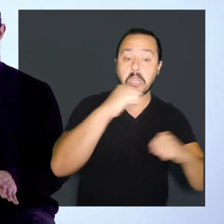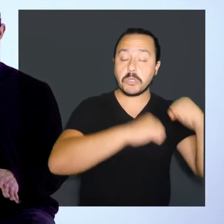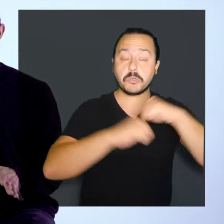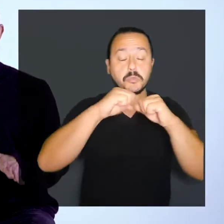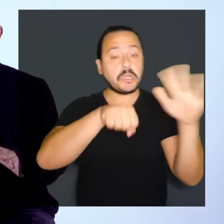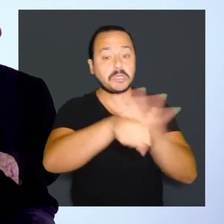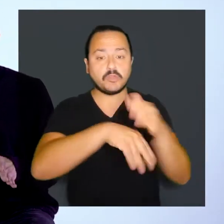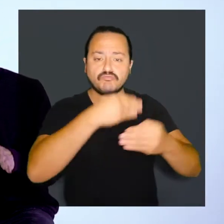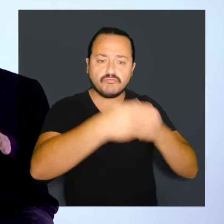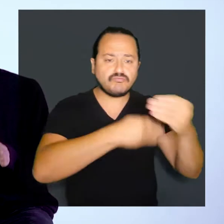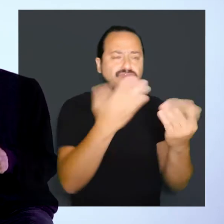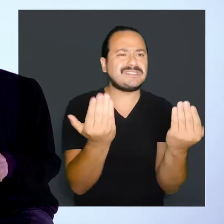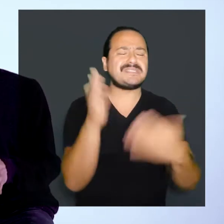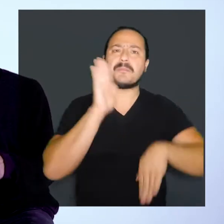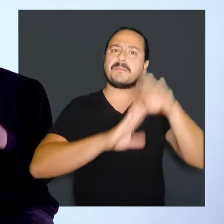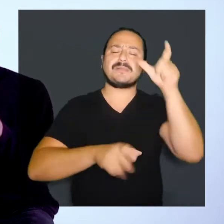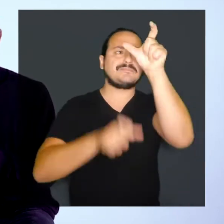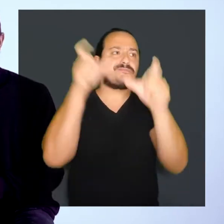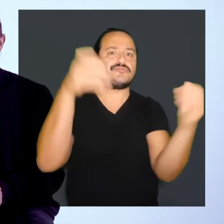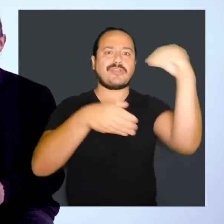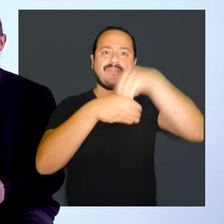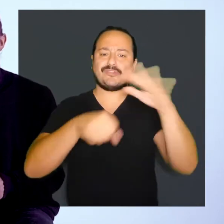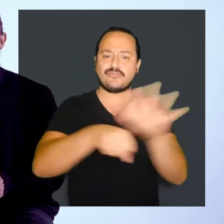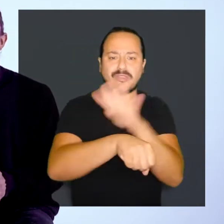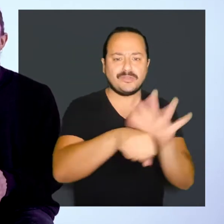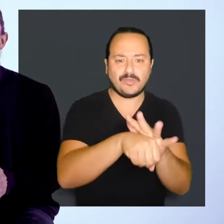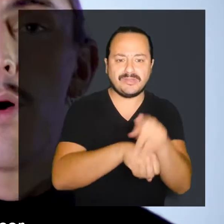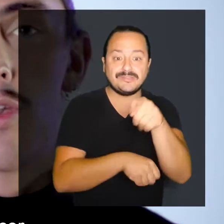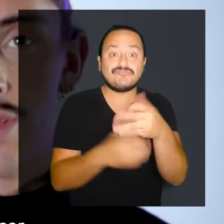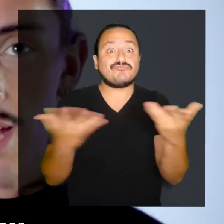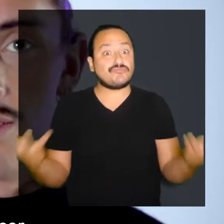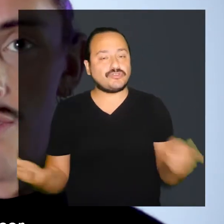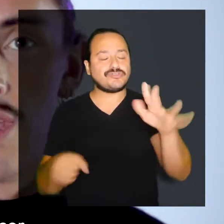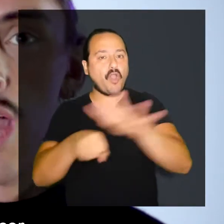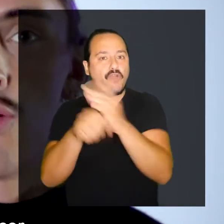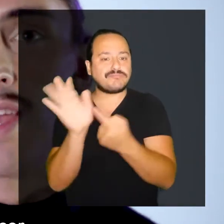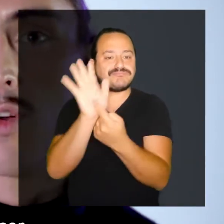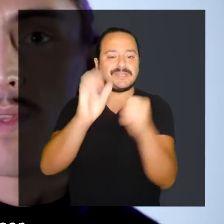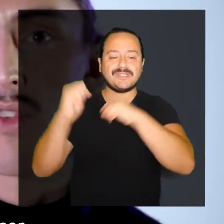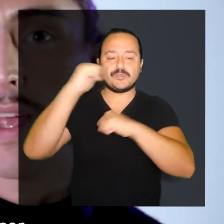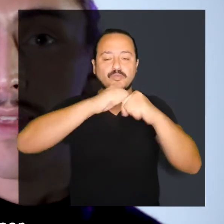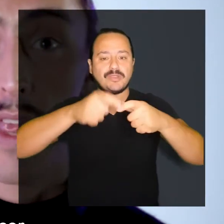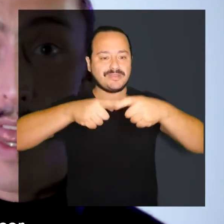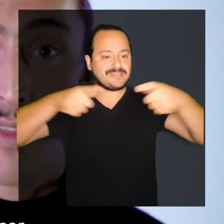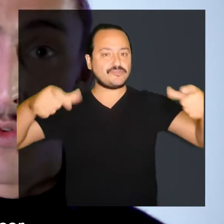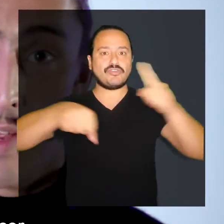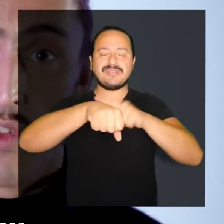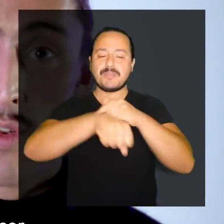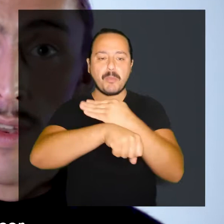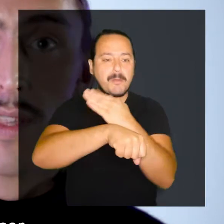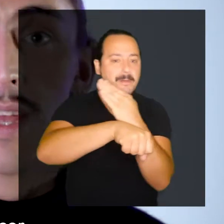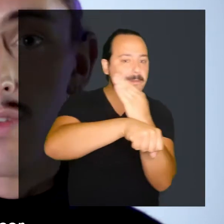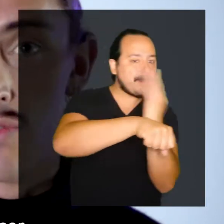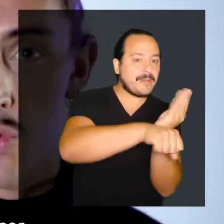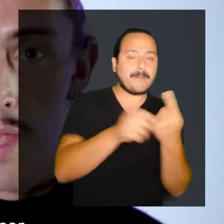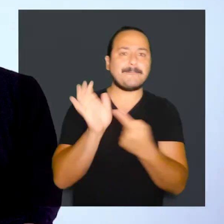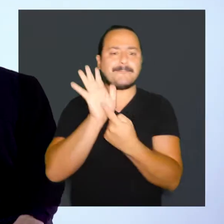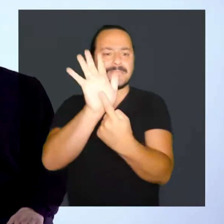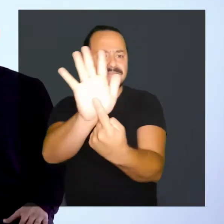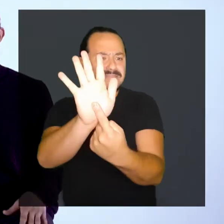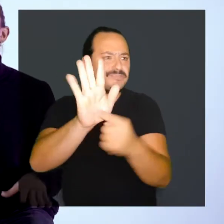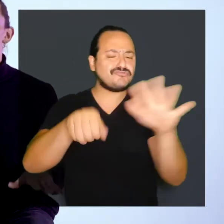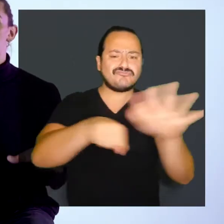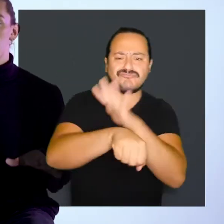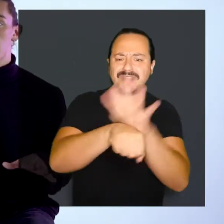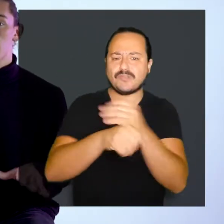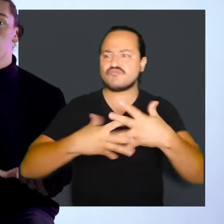evolucionó, surgió la necesidad de tener más actores en el escenario. Por lo tanto, la obra comenzó a crecer en duración y estructura,